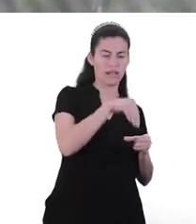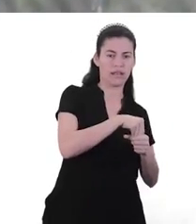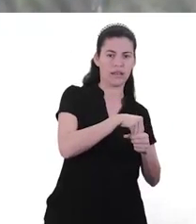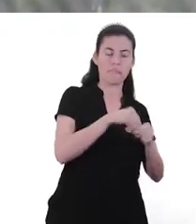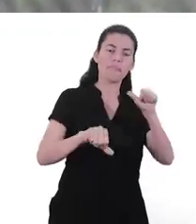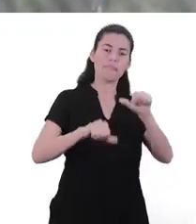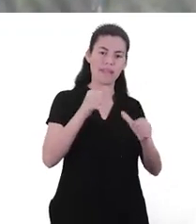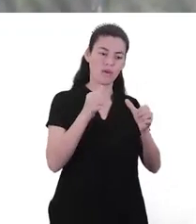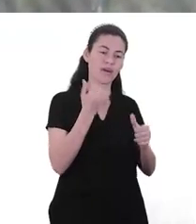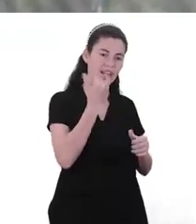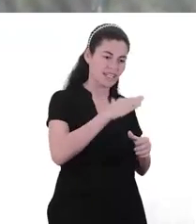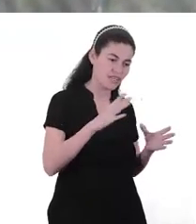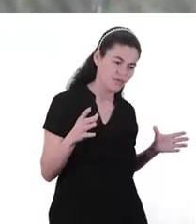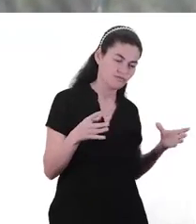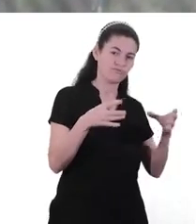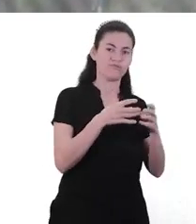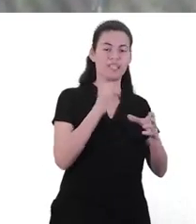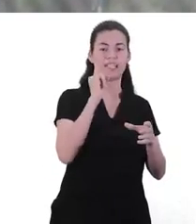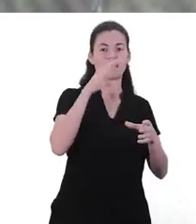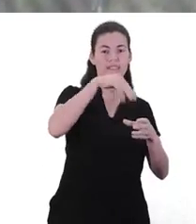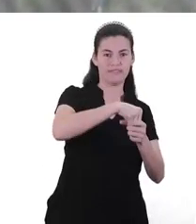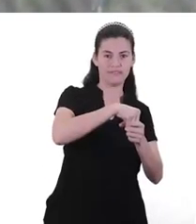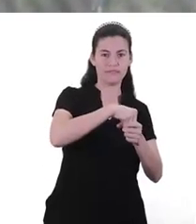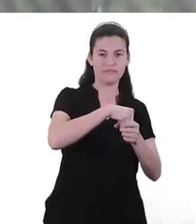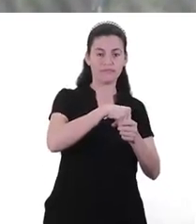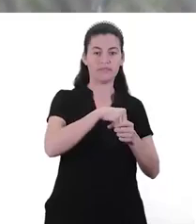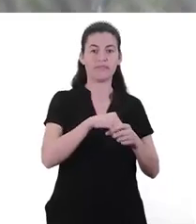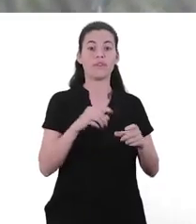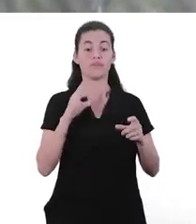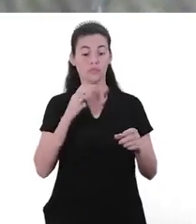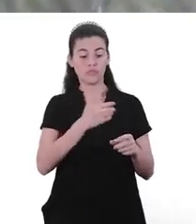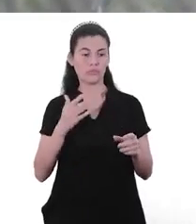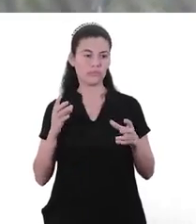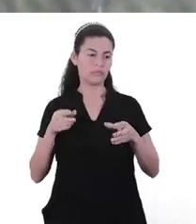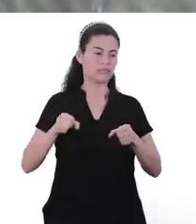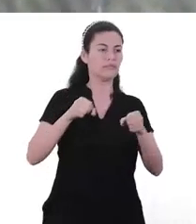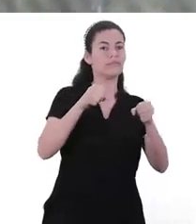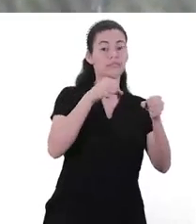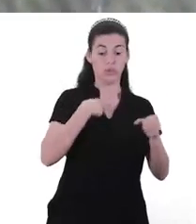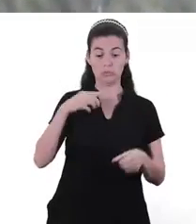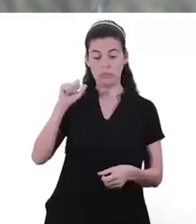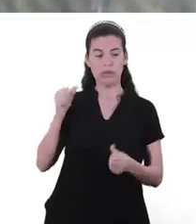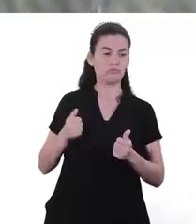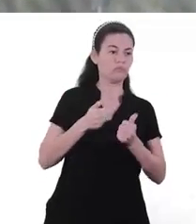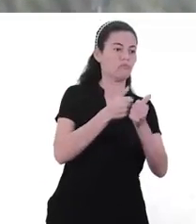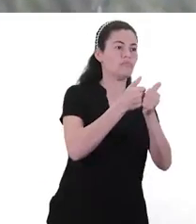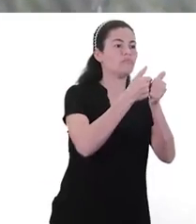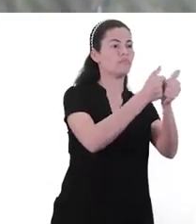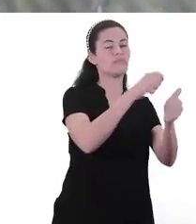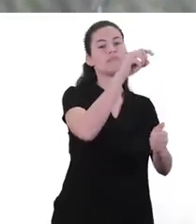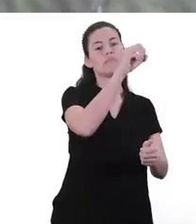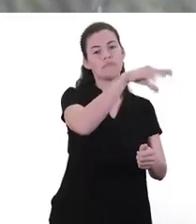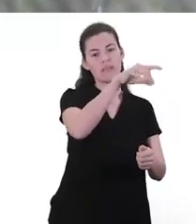cual. Pero no llegamos a eso. Entonces, nos vamos a llevarle nosotros a la academia, vamos a llevarle nosotros al espacio